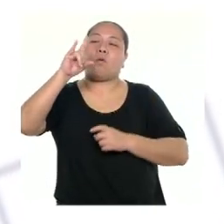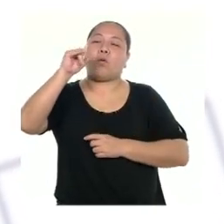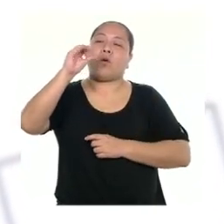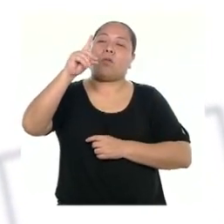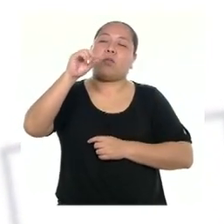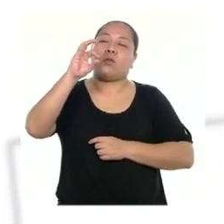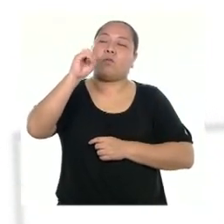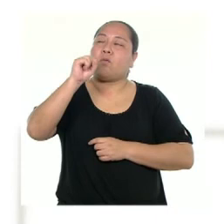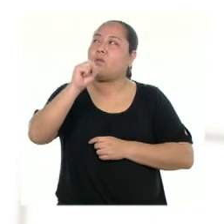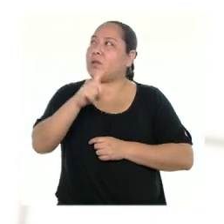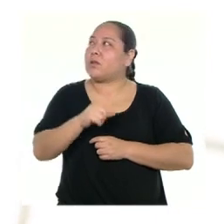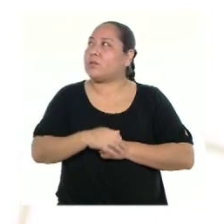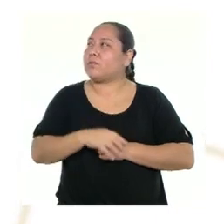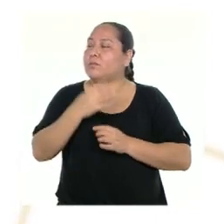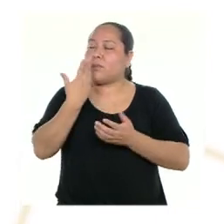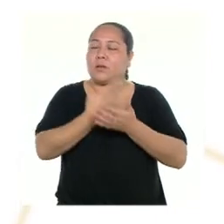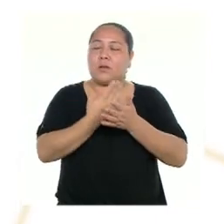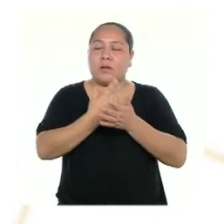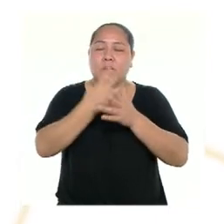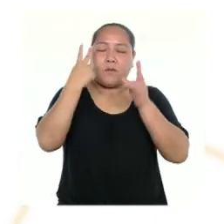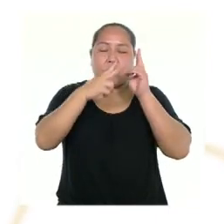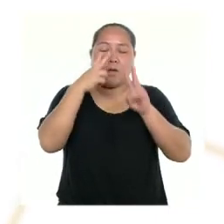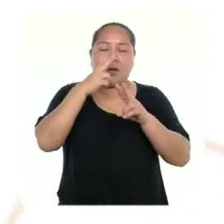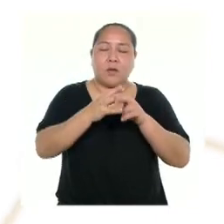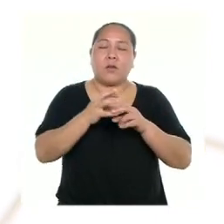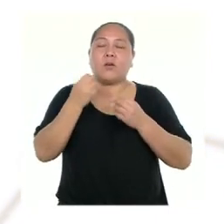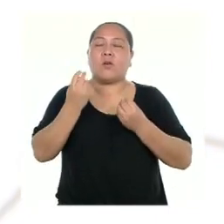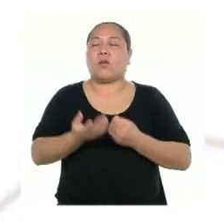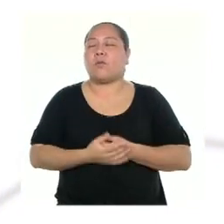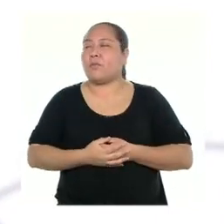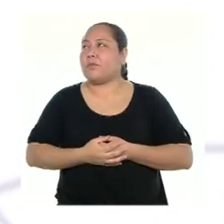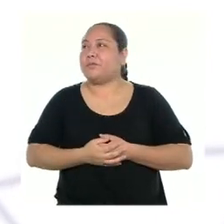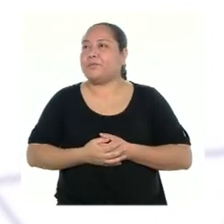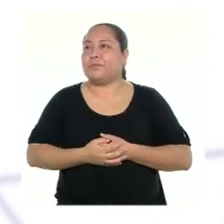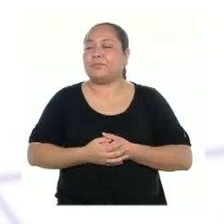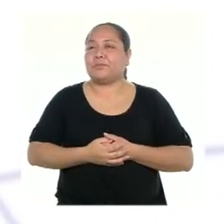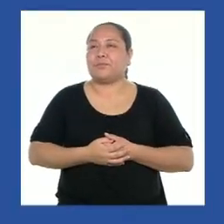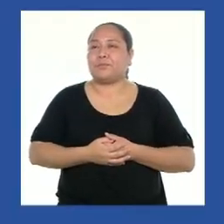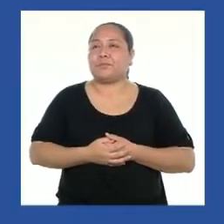de la superficie del mapa de la cuenca del río Piura.